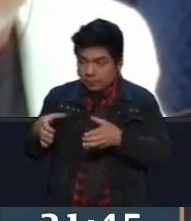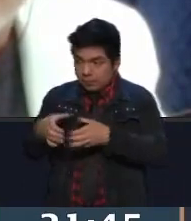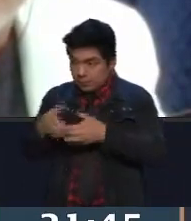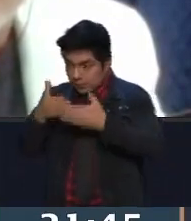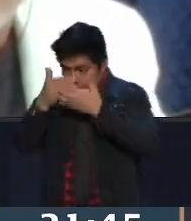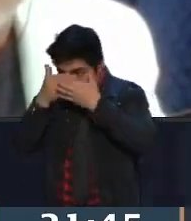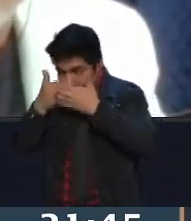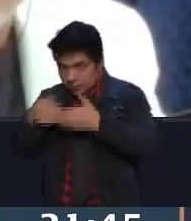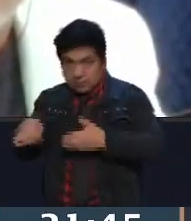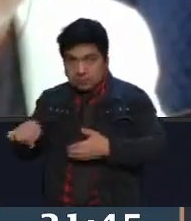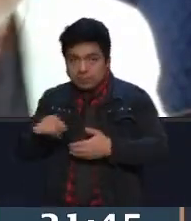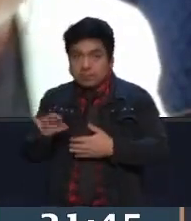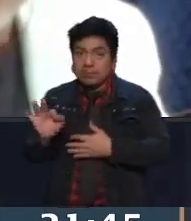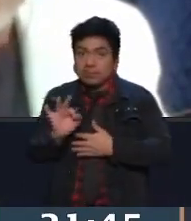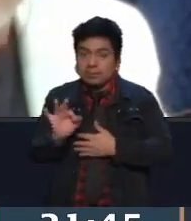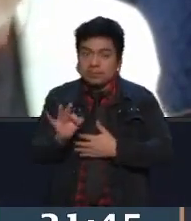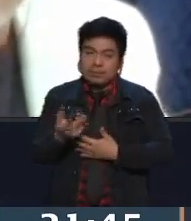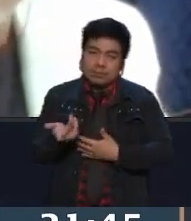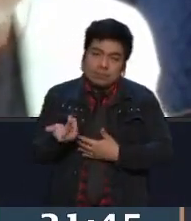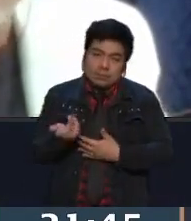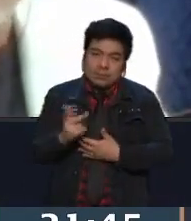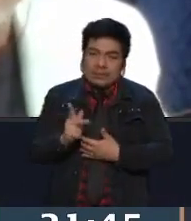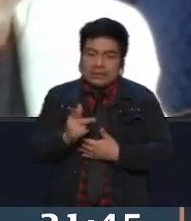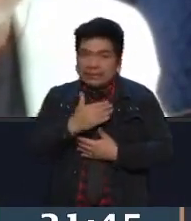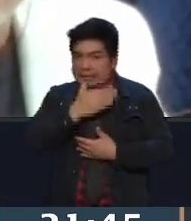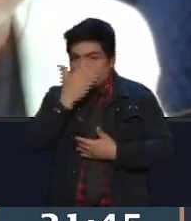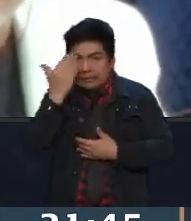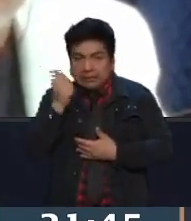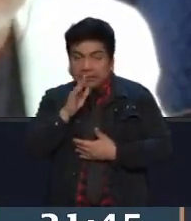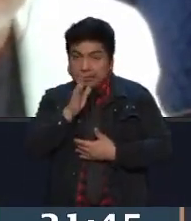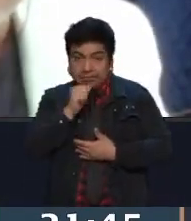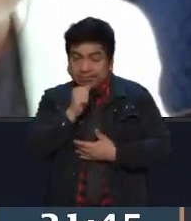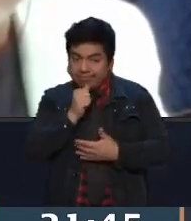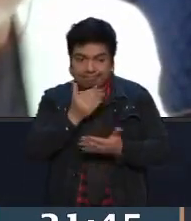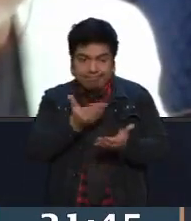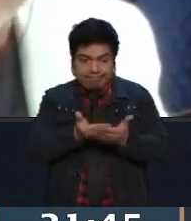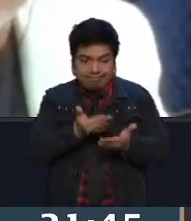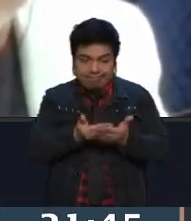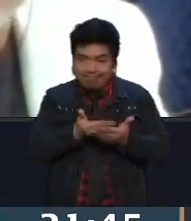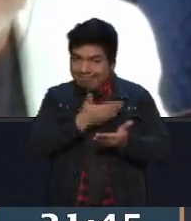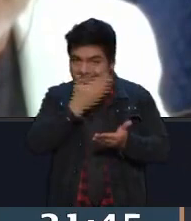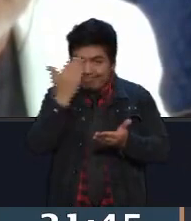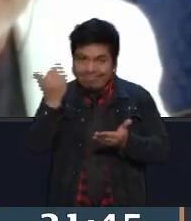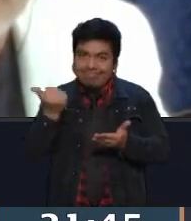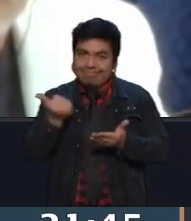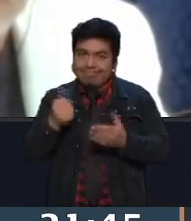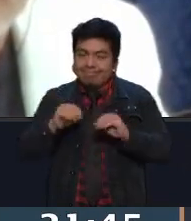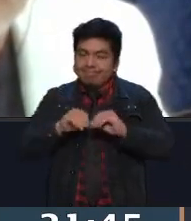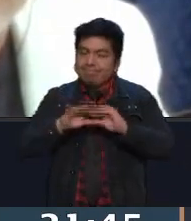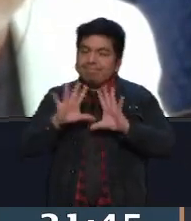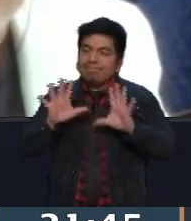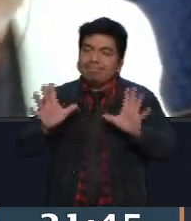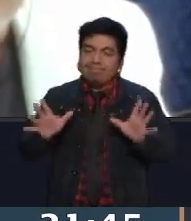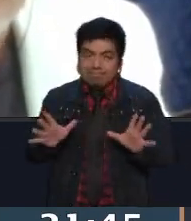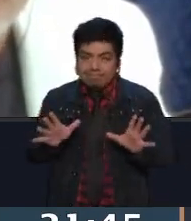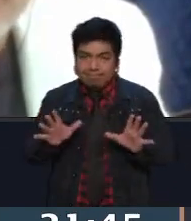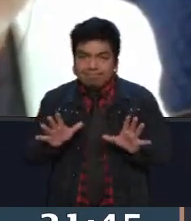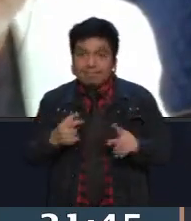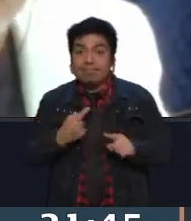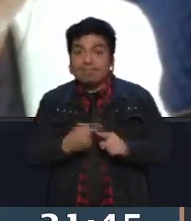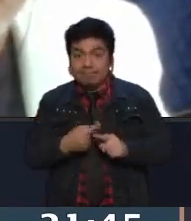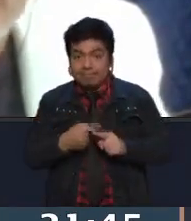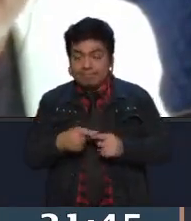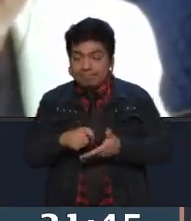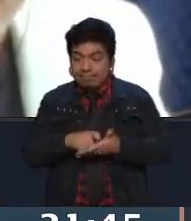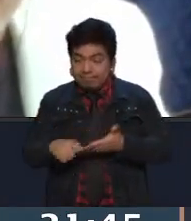oposición, de la coalición opositora. Sin embargo, ese asunto no se puede saber a menos de que transparenten quién